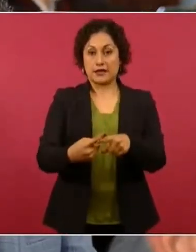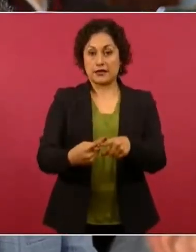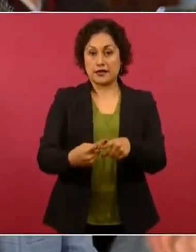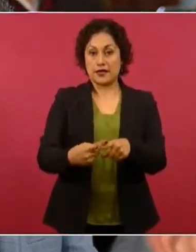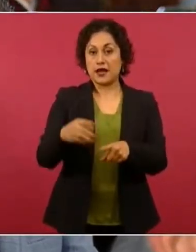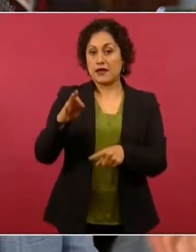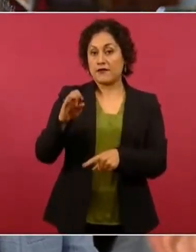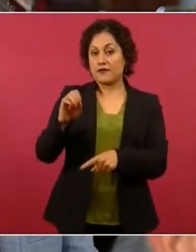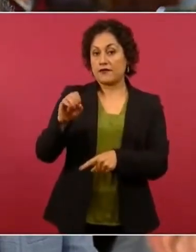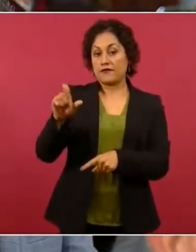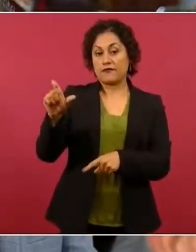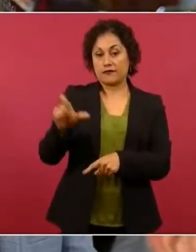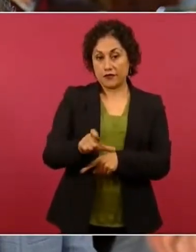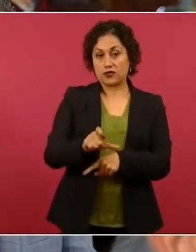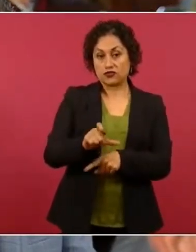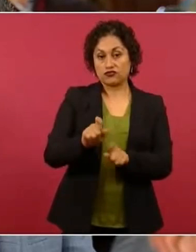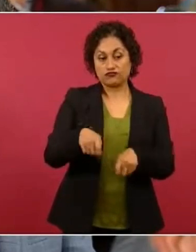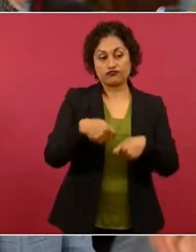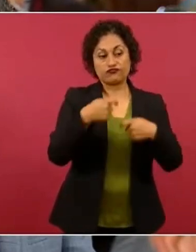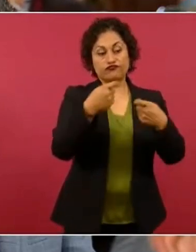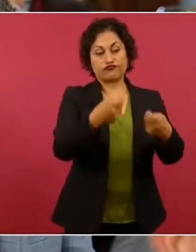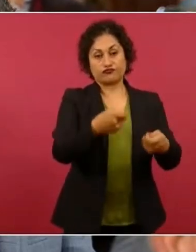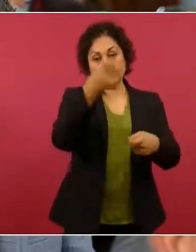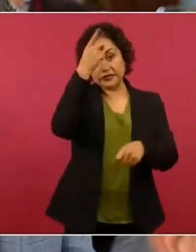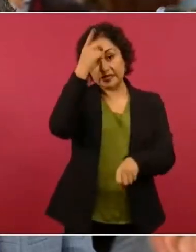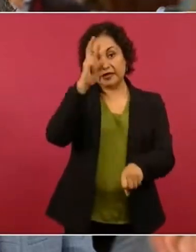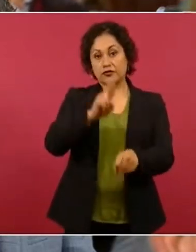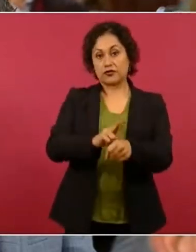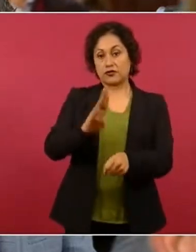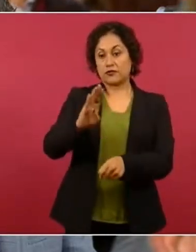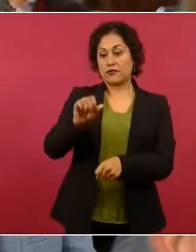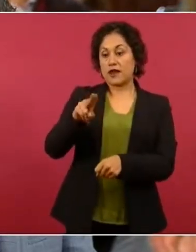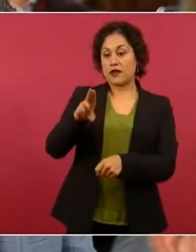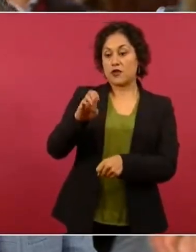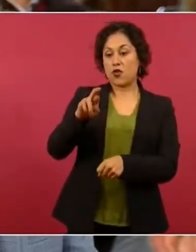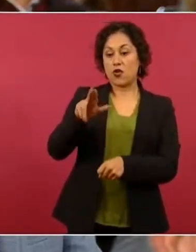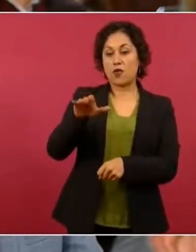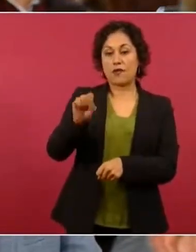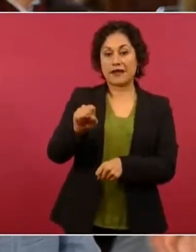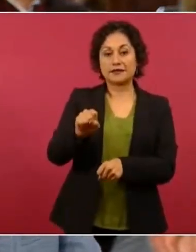presidente estos actos de corrupción